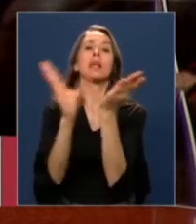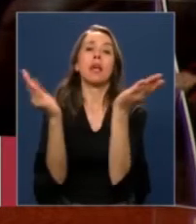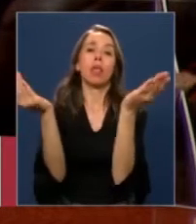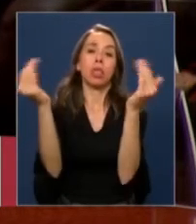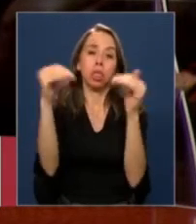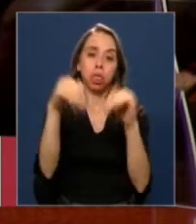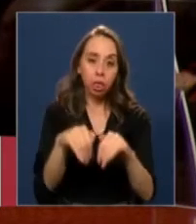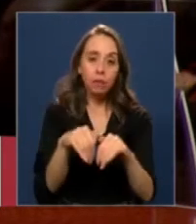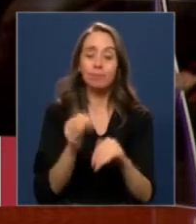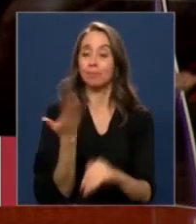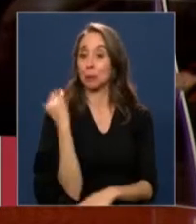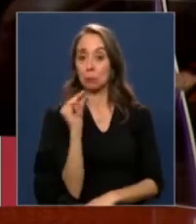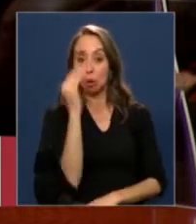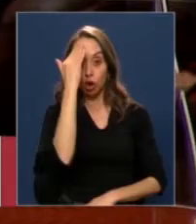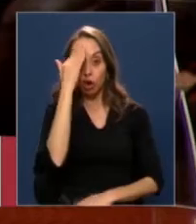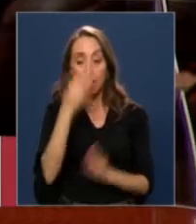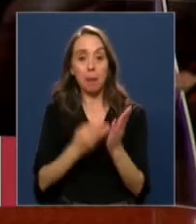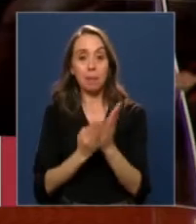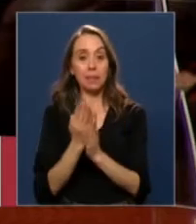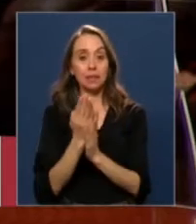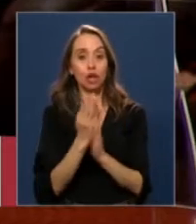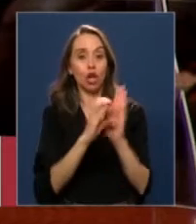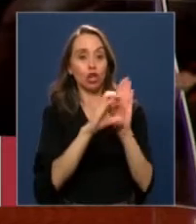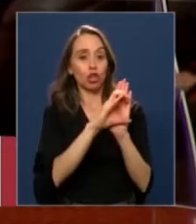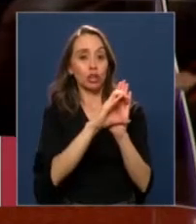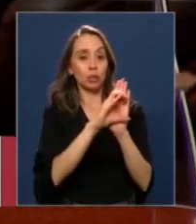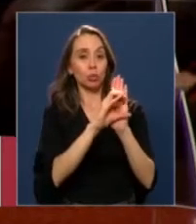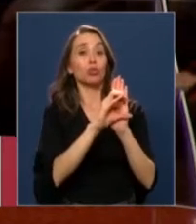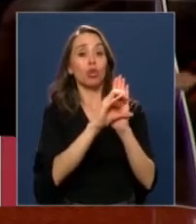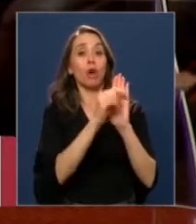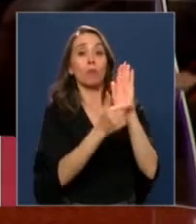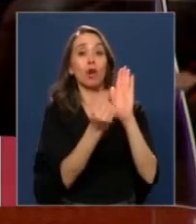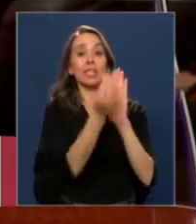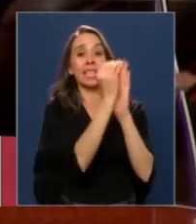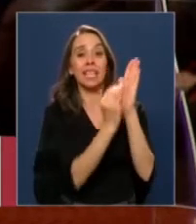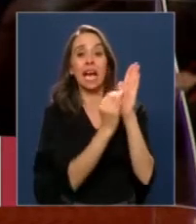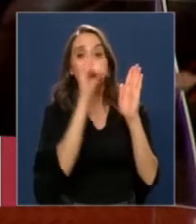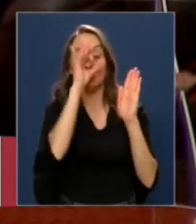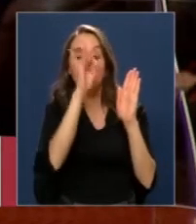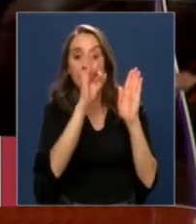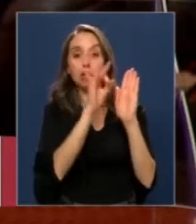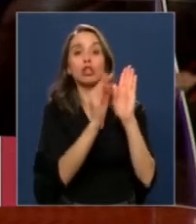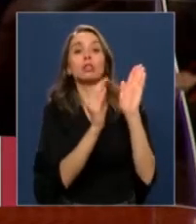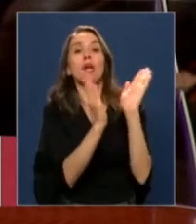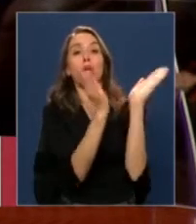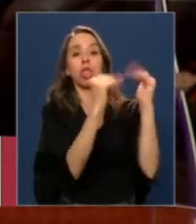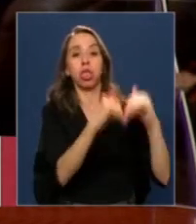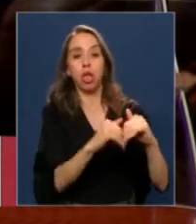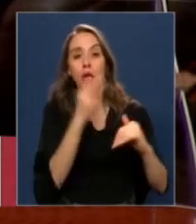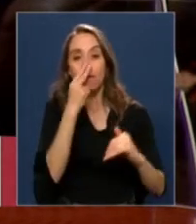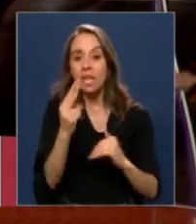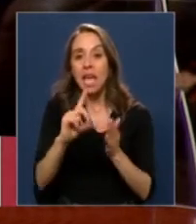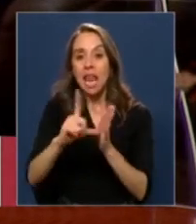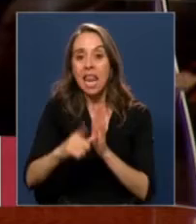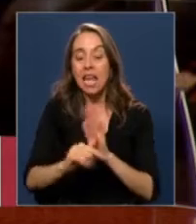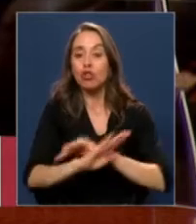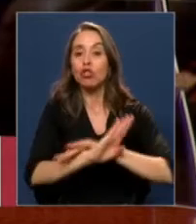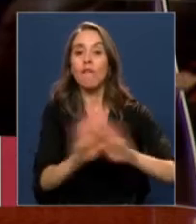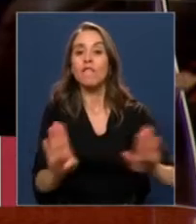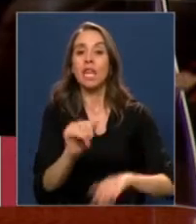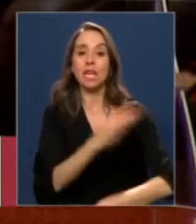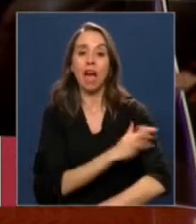hace unos días empezó a caer la constitución de pinochet hoy asistimos al lento fin de la afp